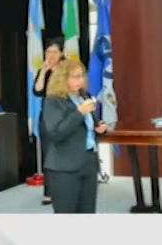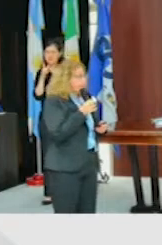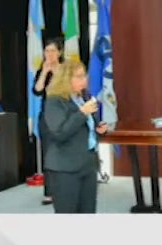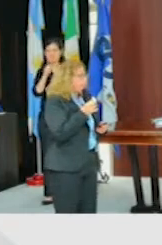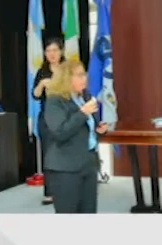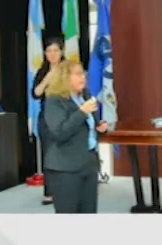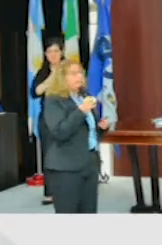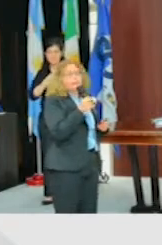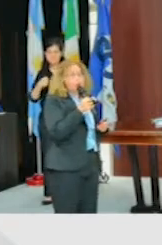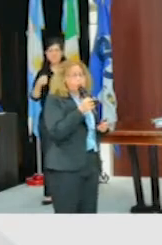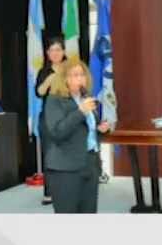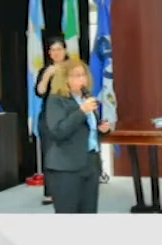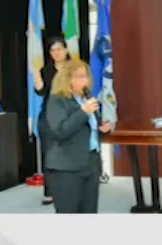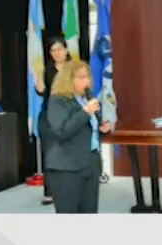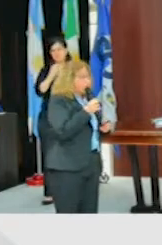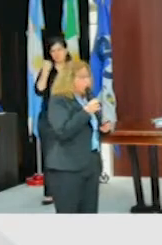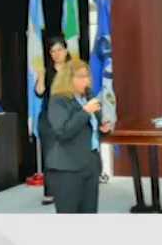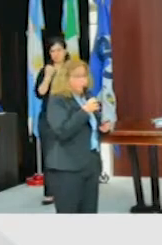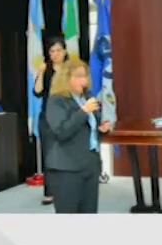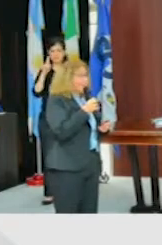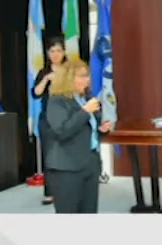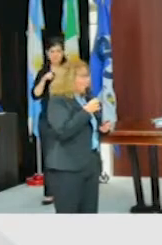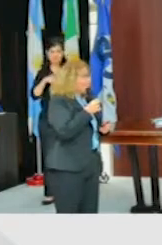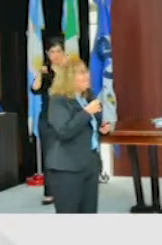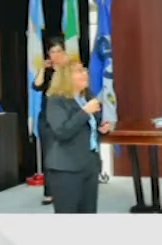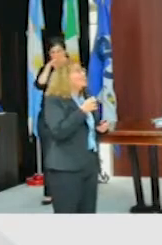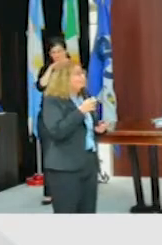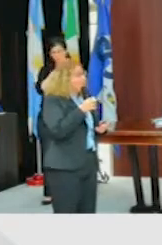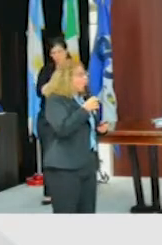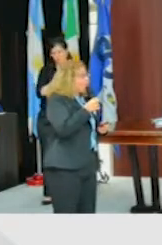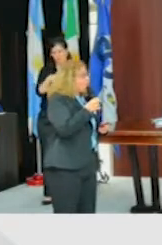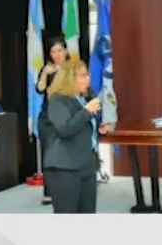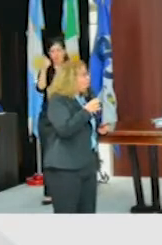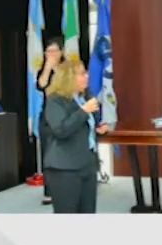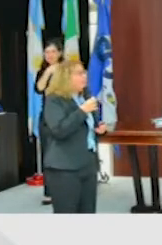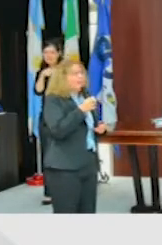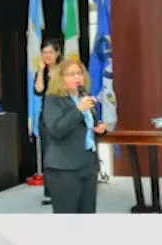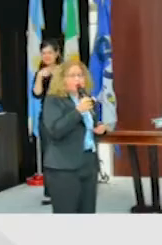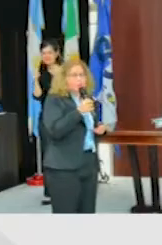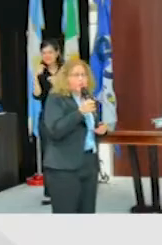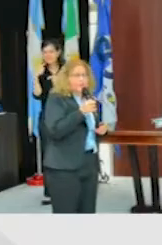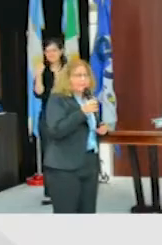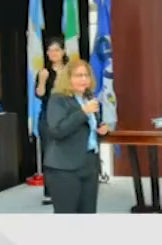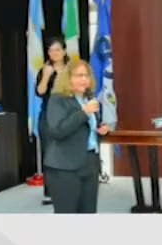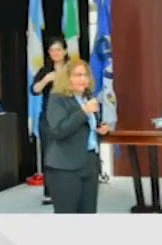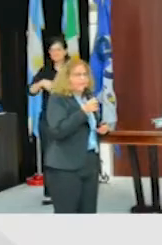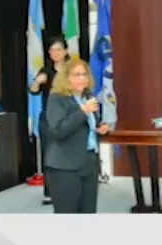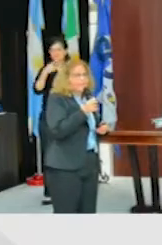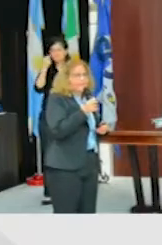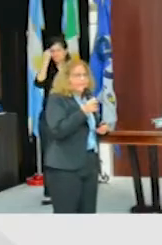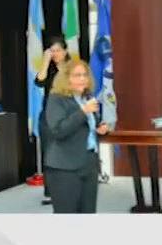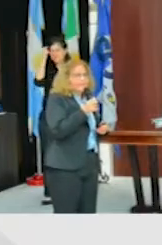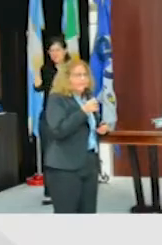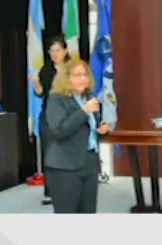empatizar. En tiempos de protocolos y burocracias, nos deseo una práctica no burocratizada,